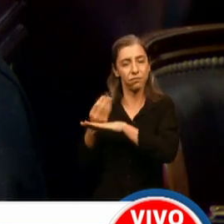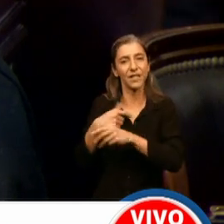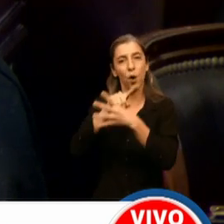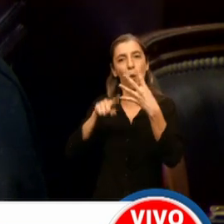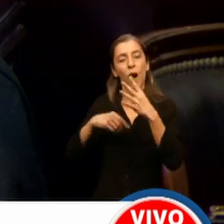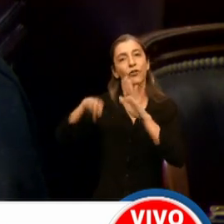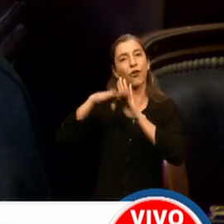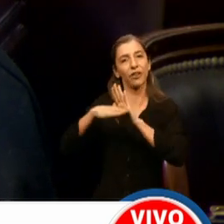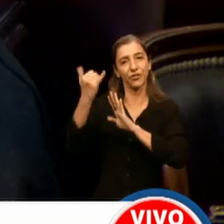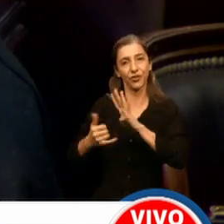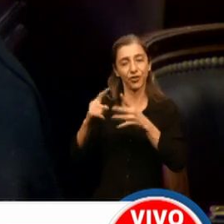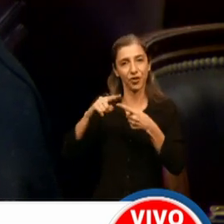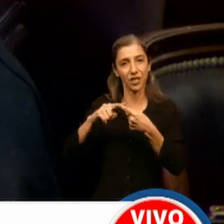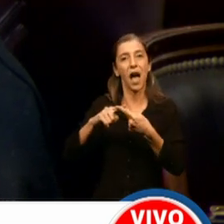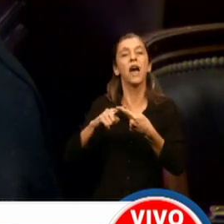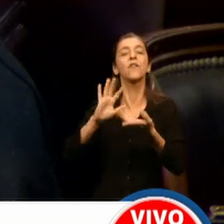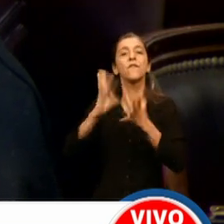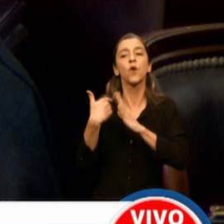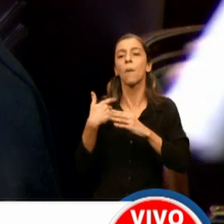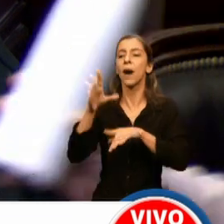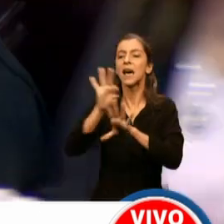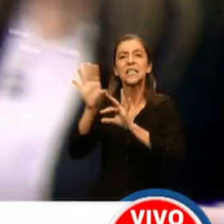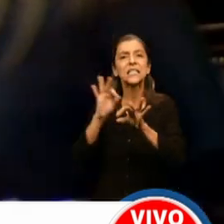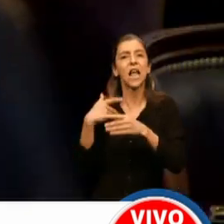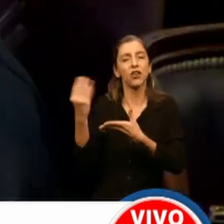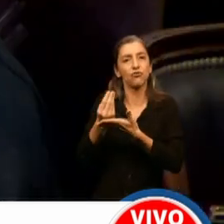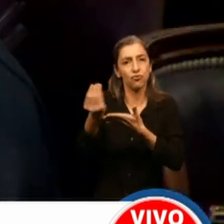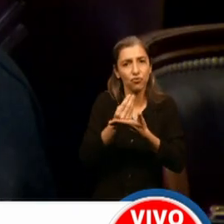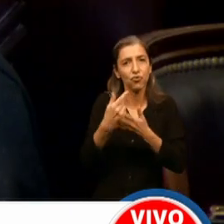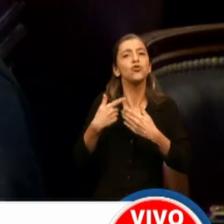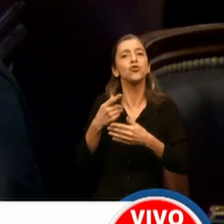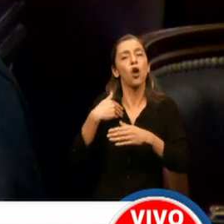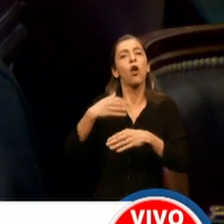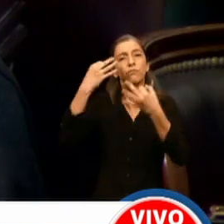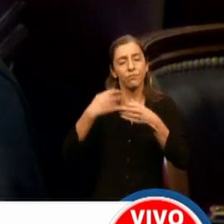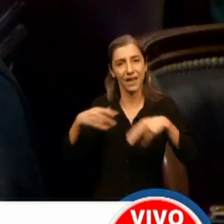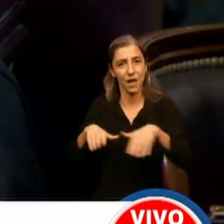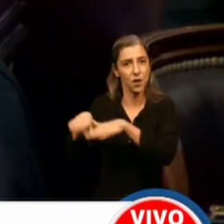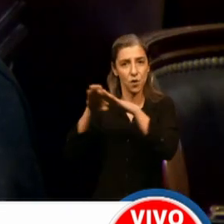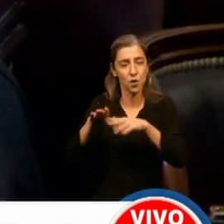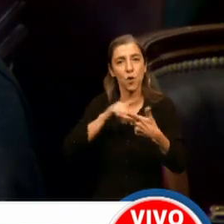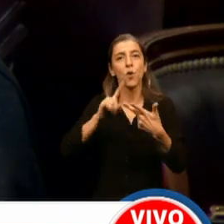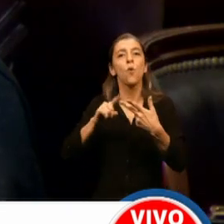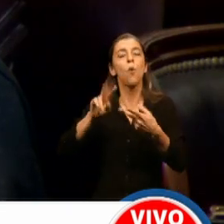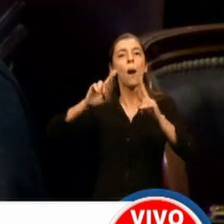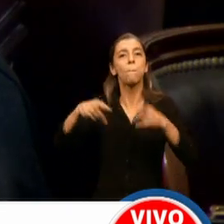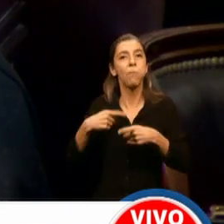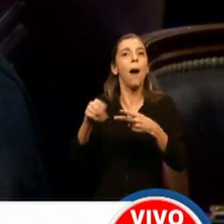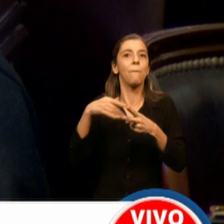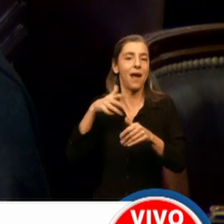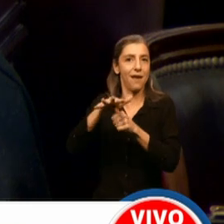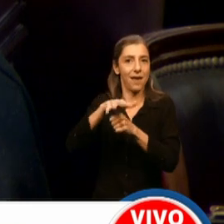requisitos procesos de selección de personal fundados en la equidad políticas de inclusión laboral con perspectiva de género